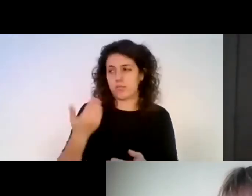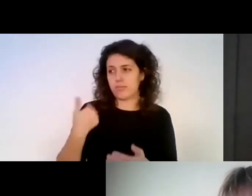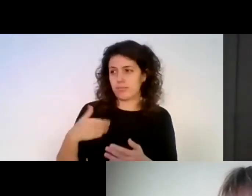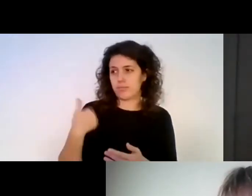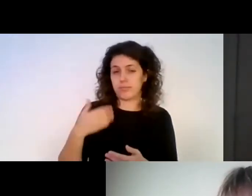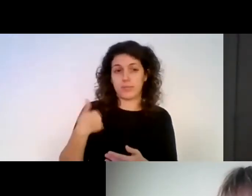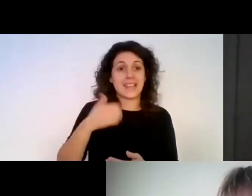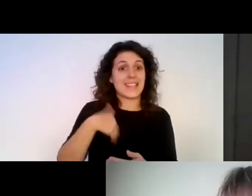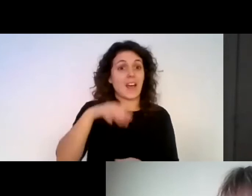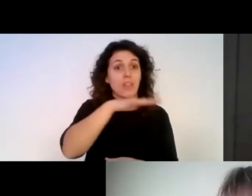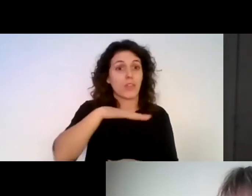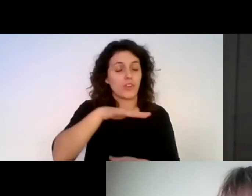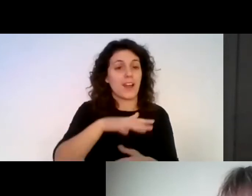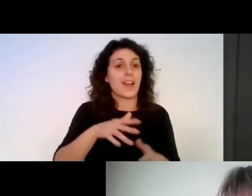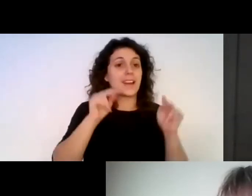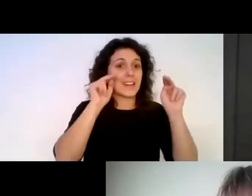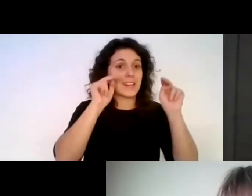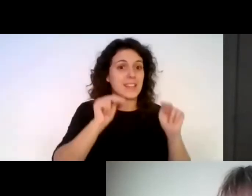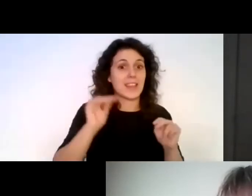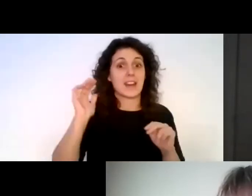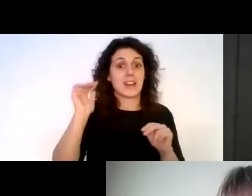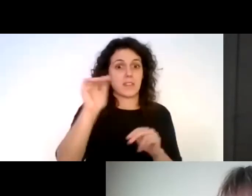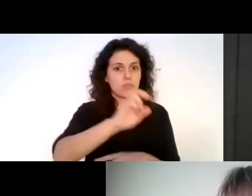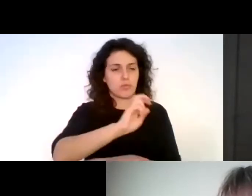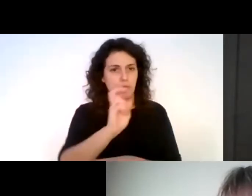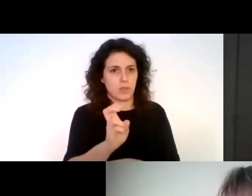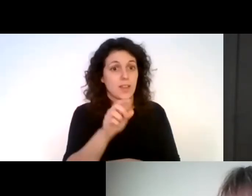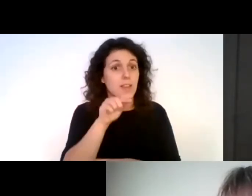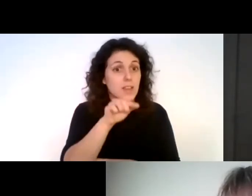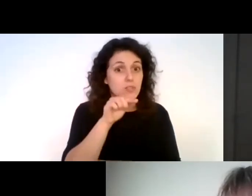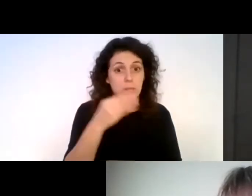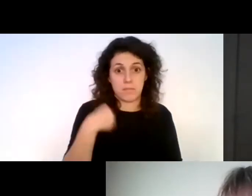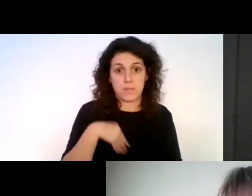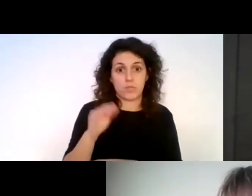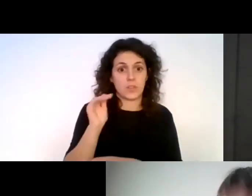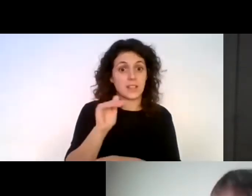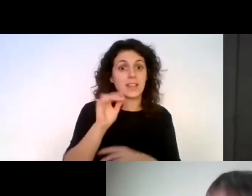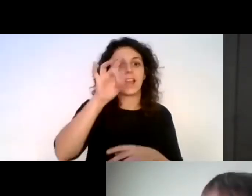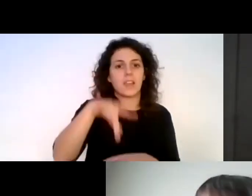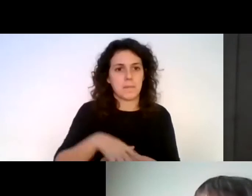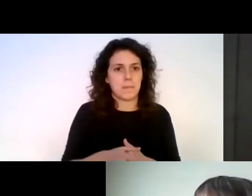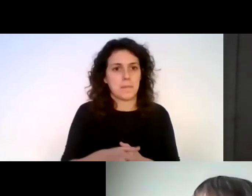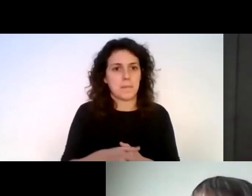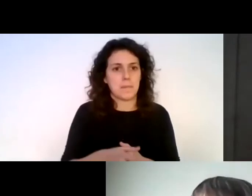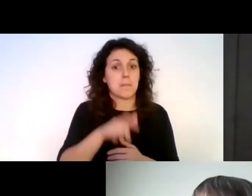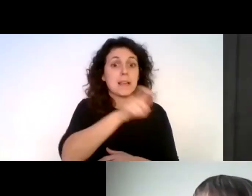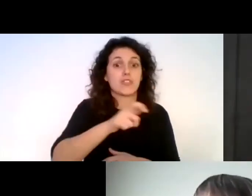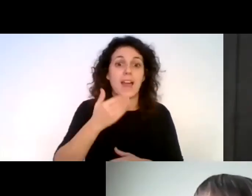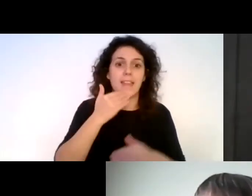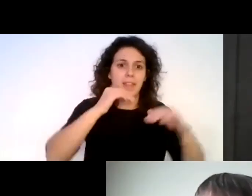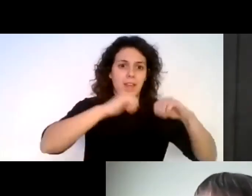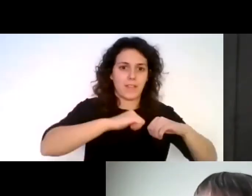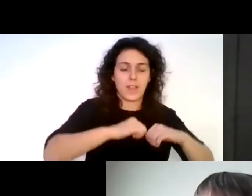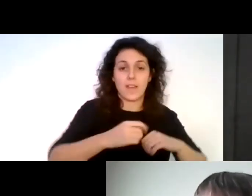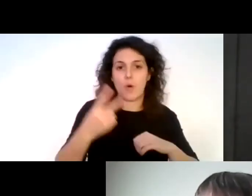somos lugar de residencia de otras nacionalidades, y esos residentes suelen ser gente de una edad ya avanzada,